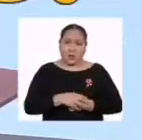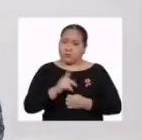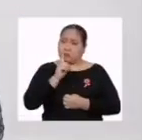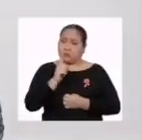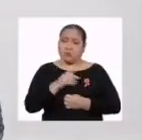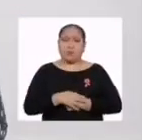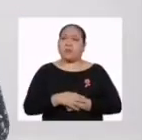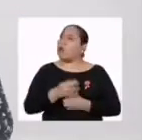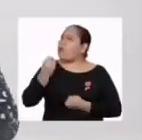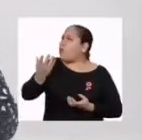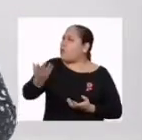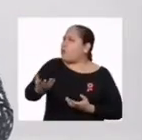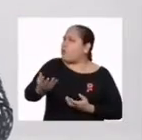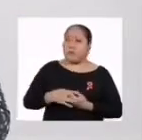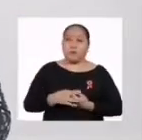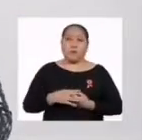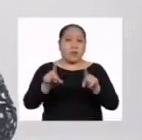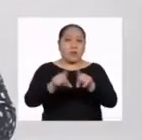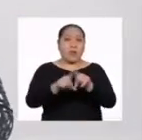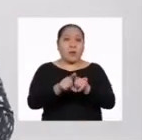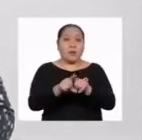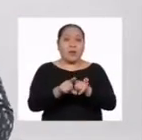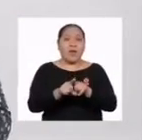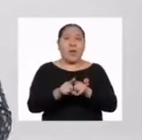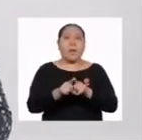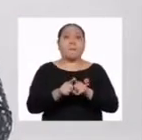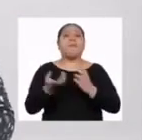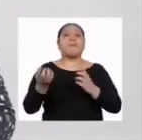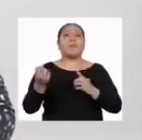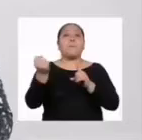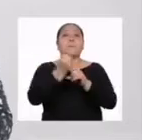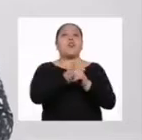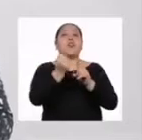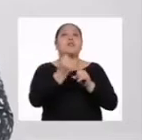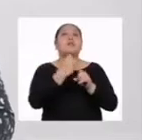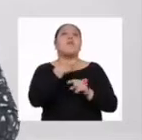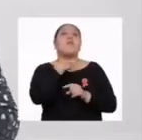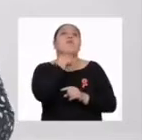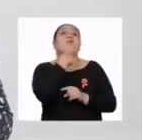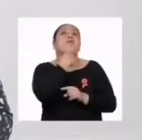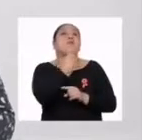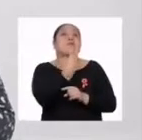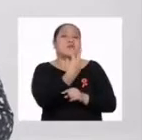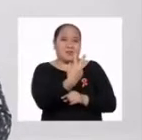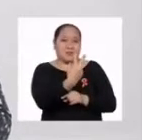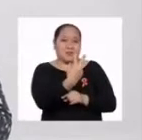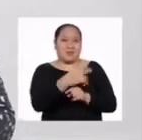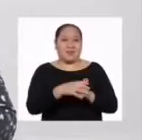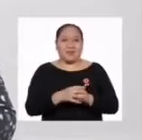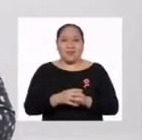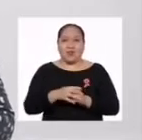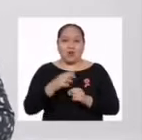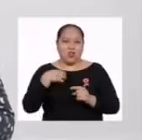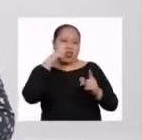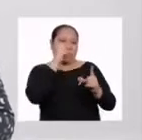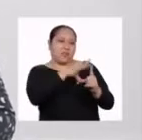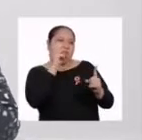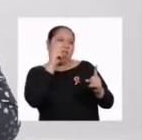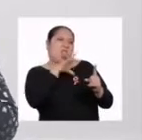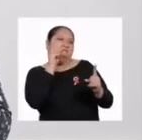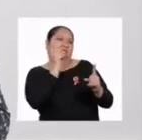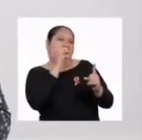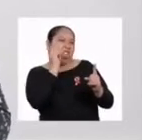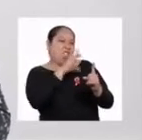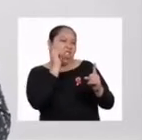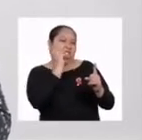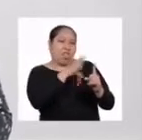profesora? Existe también la violencia verbal, es decir, cuando nos referimos a alguien con insultos